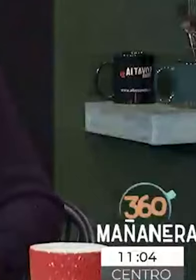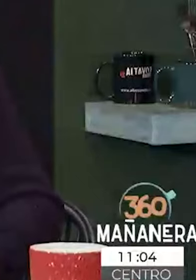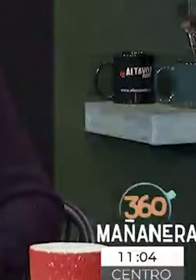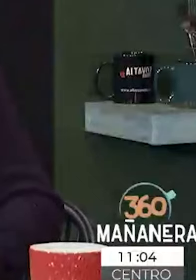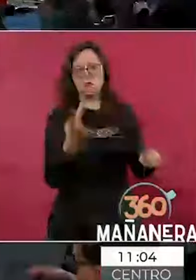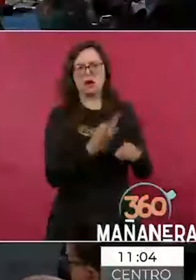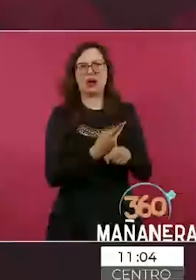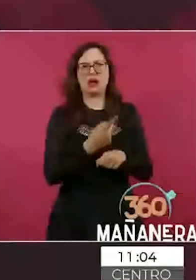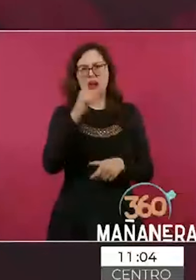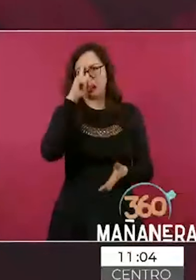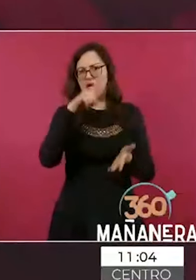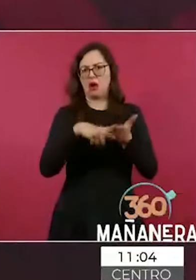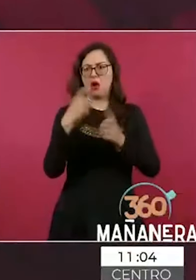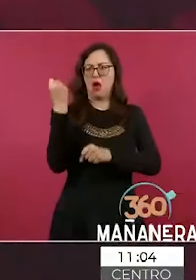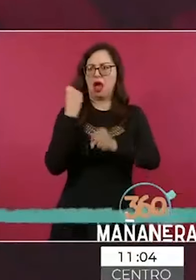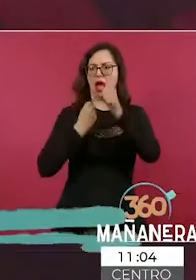diplomático.